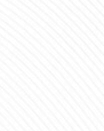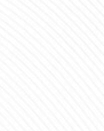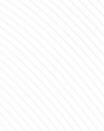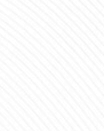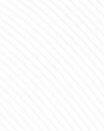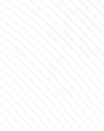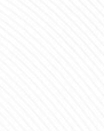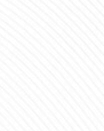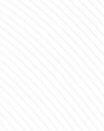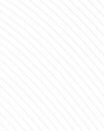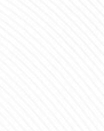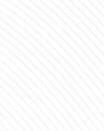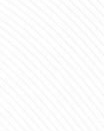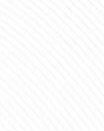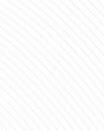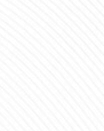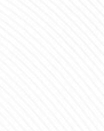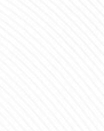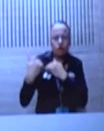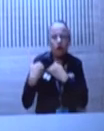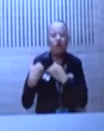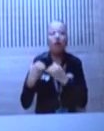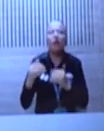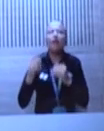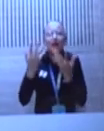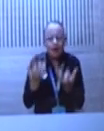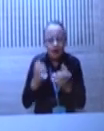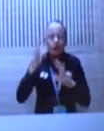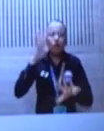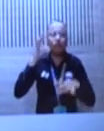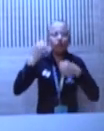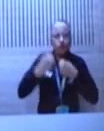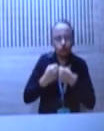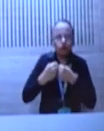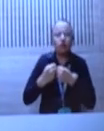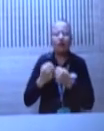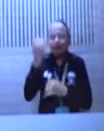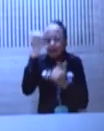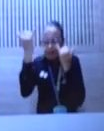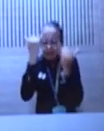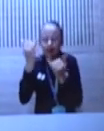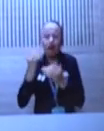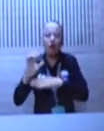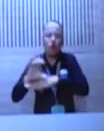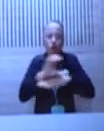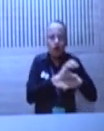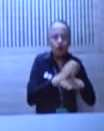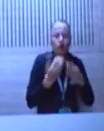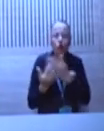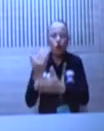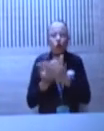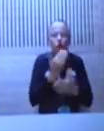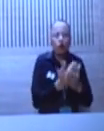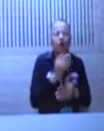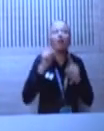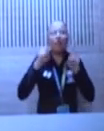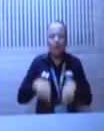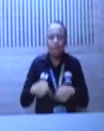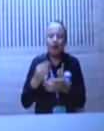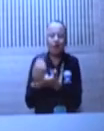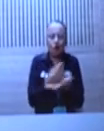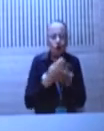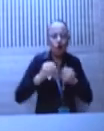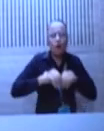capacita para formar en cooperativas y además vamos a lanzar el primer diplomado en innovación emprendimiento y economía popular que termine con un proyecto de